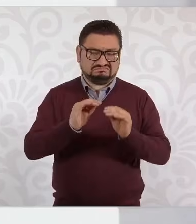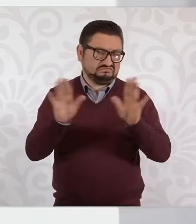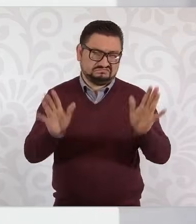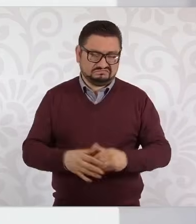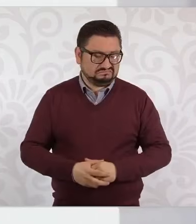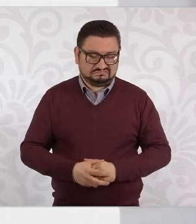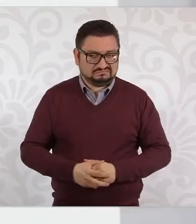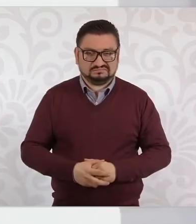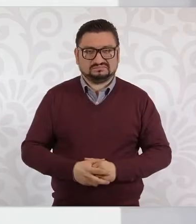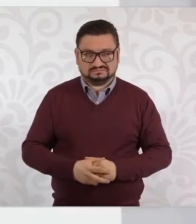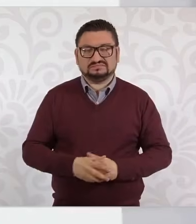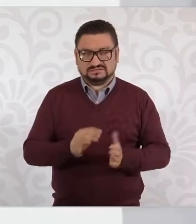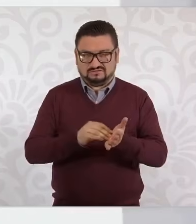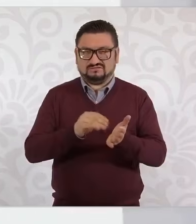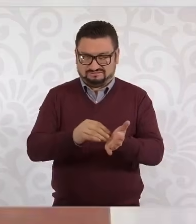todavía,